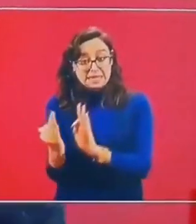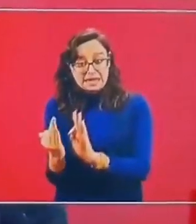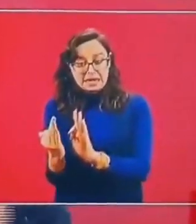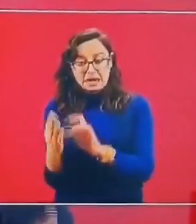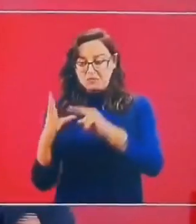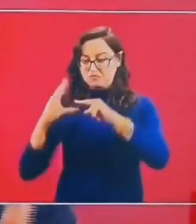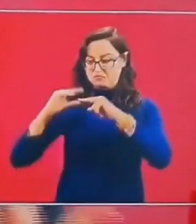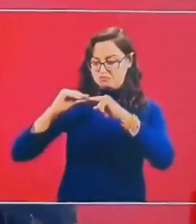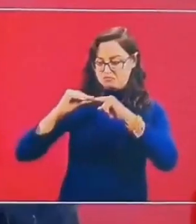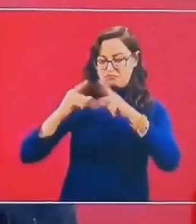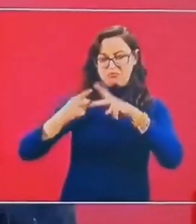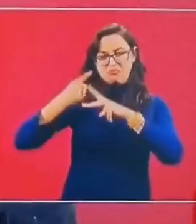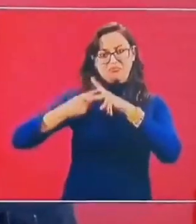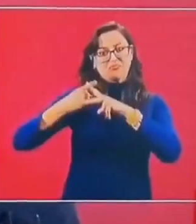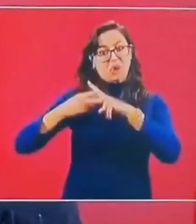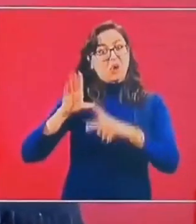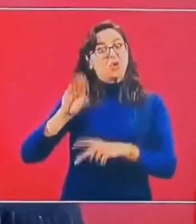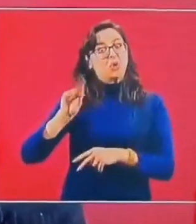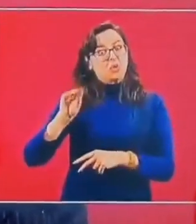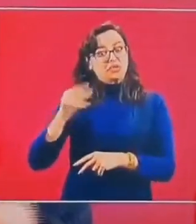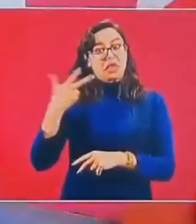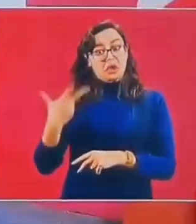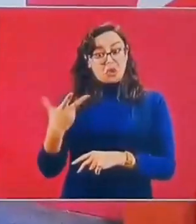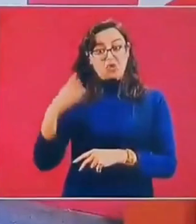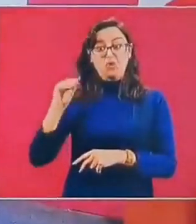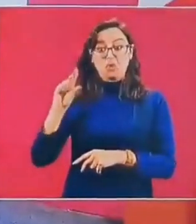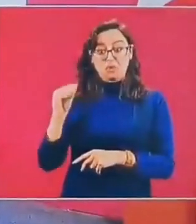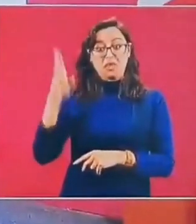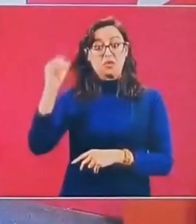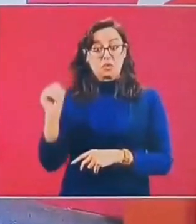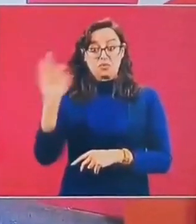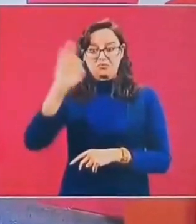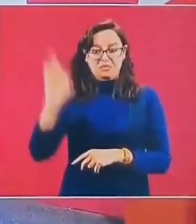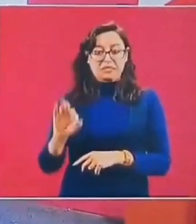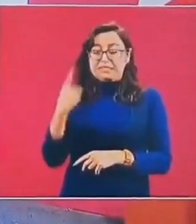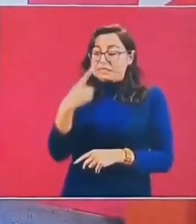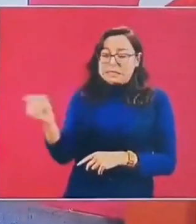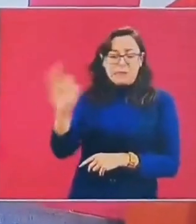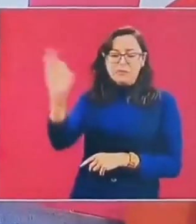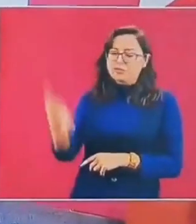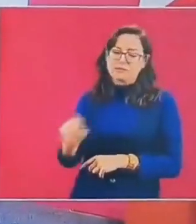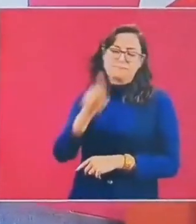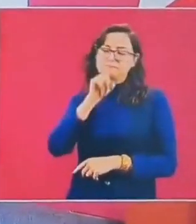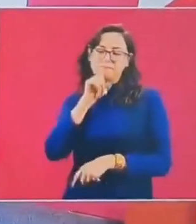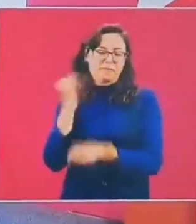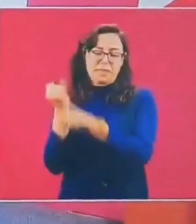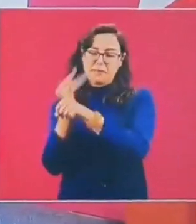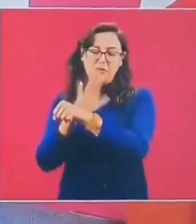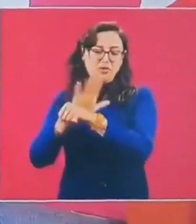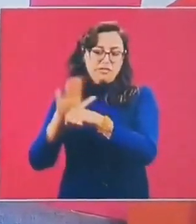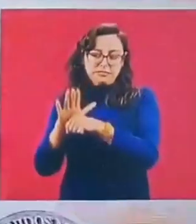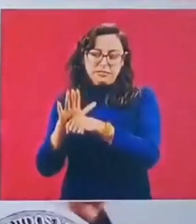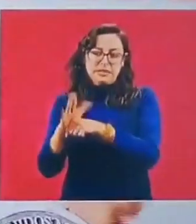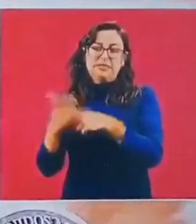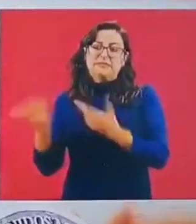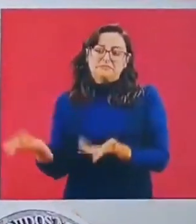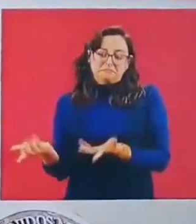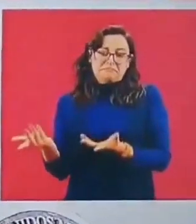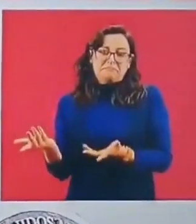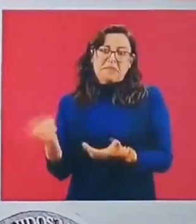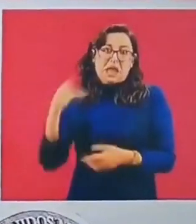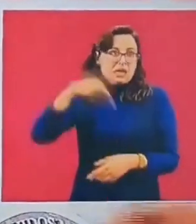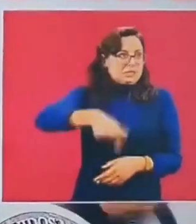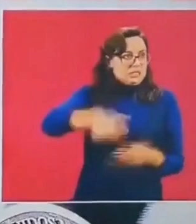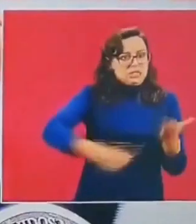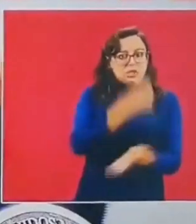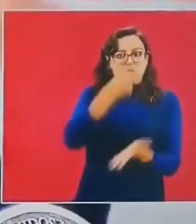del 98%, a veces 99%. Casi nadie está en 100%. Cuando está en zonas altas, como podría ser la